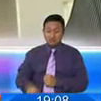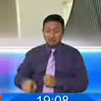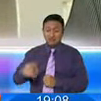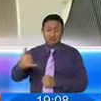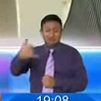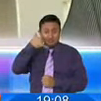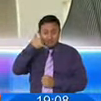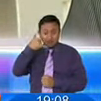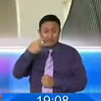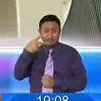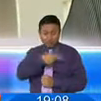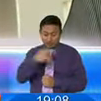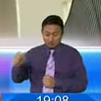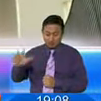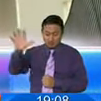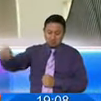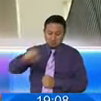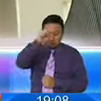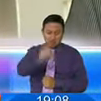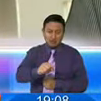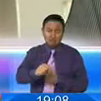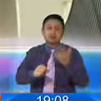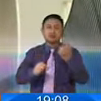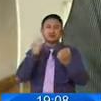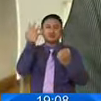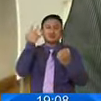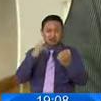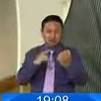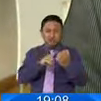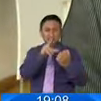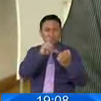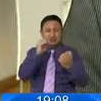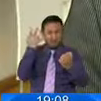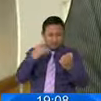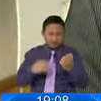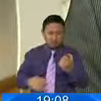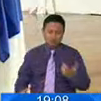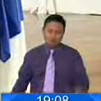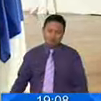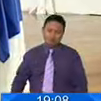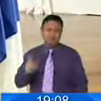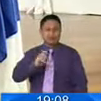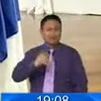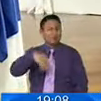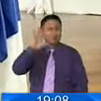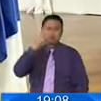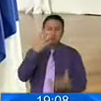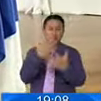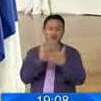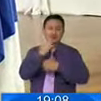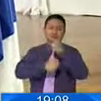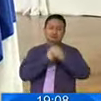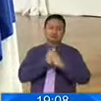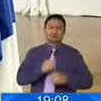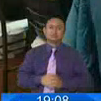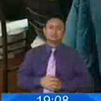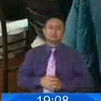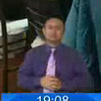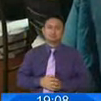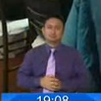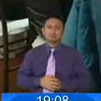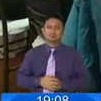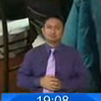bomba en esta época de crisis no puede ir de 15 días a 30 días. Tiene que haber una pena mayor. Los resultados de las mesas de trabajo